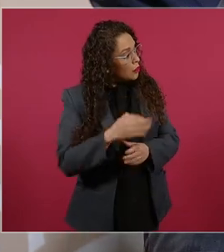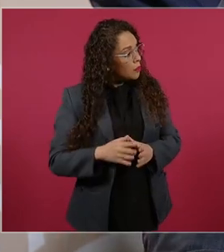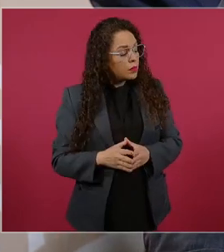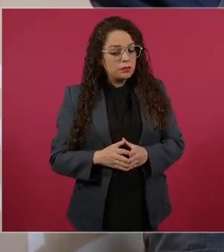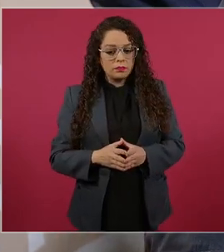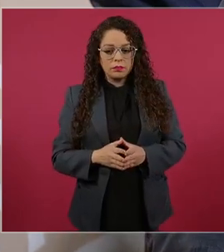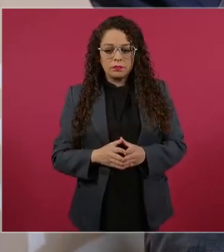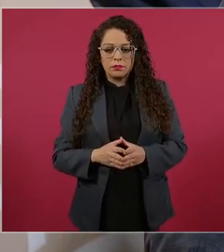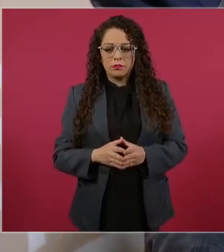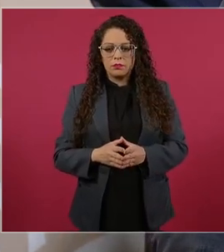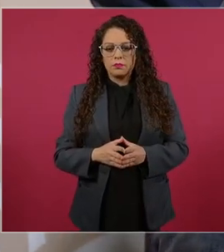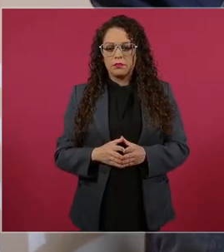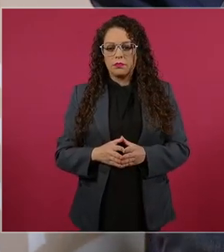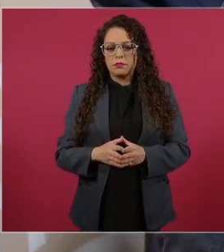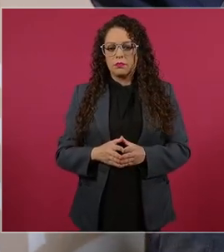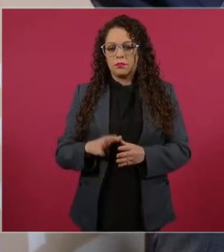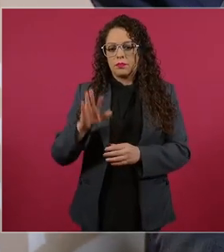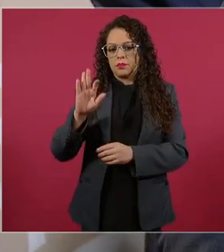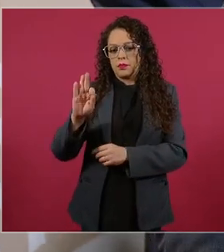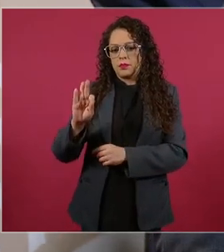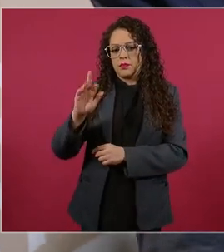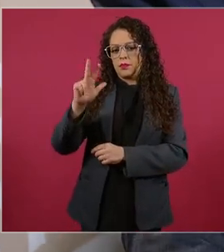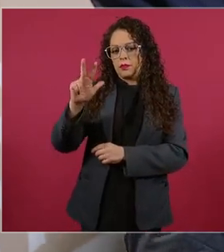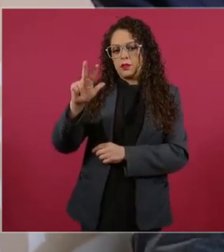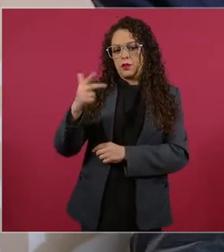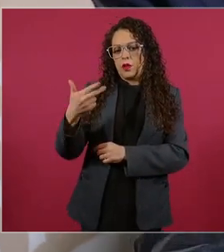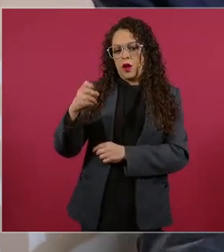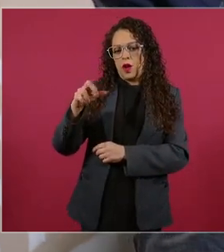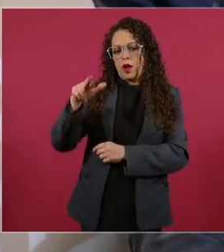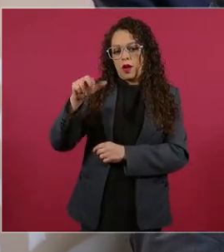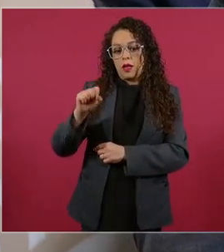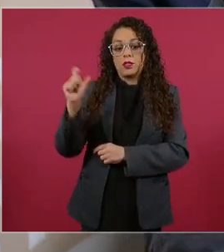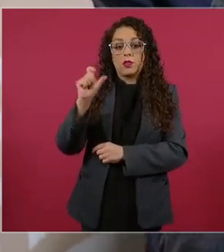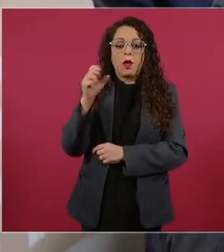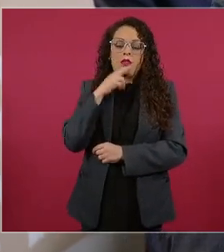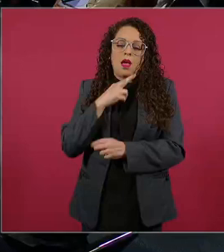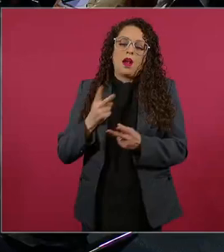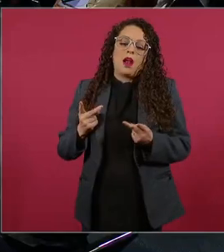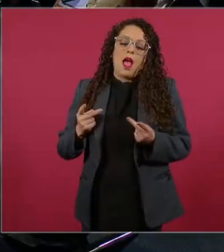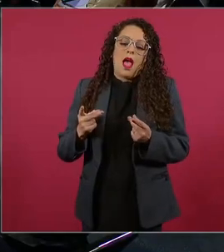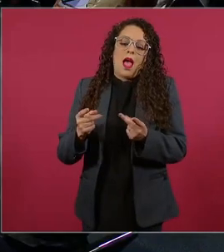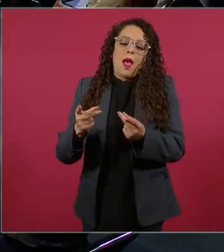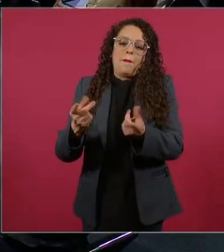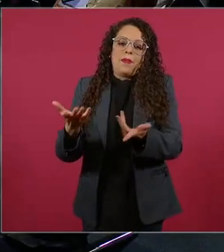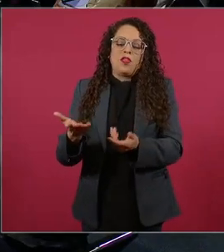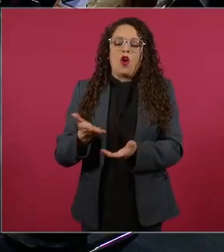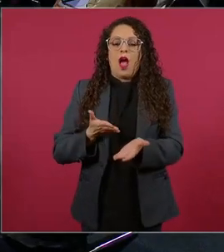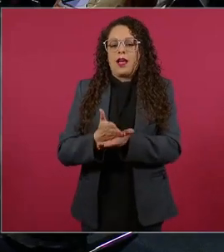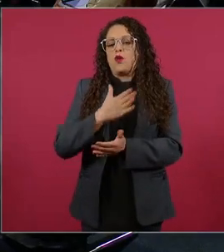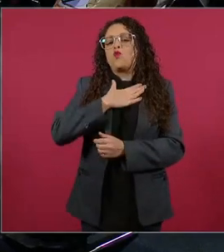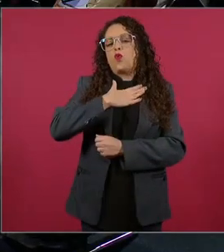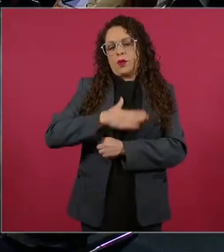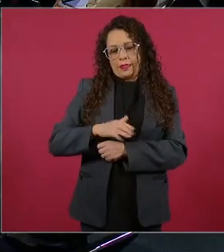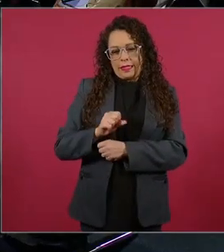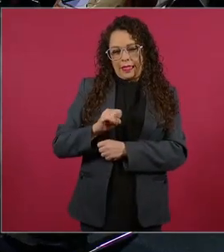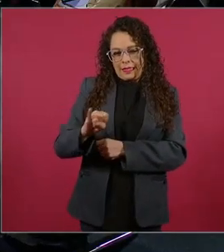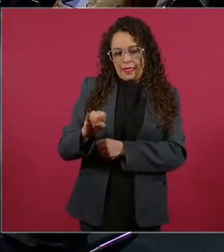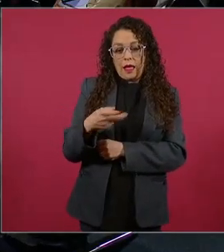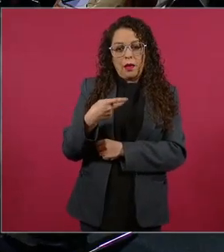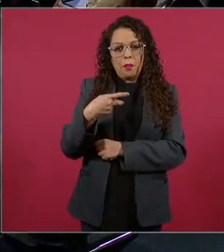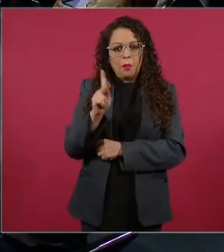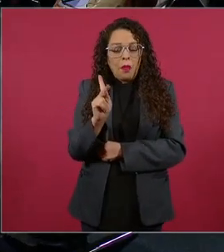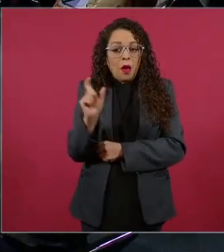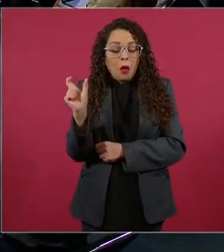48 horas. Ah, pero eso es cuando la justicia es rápida y expedita. Pero cuando hay